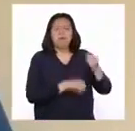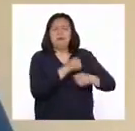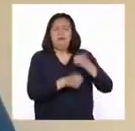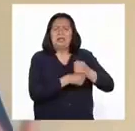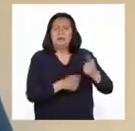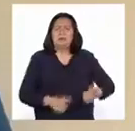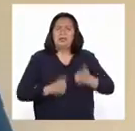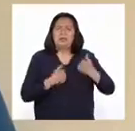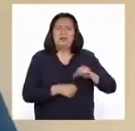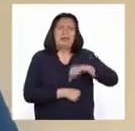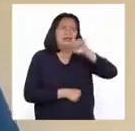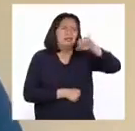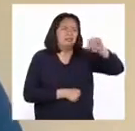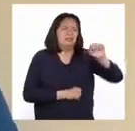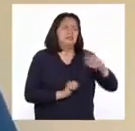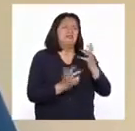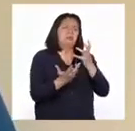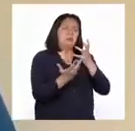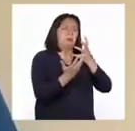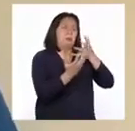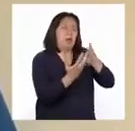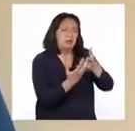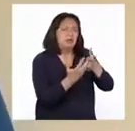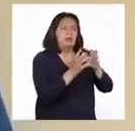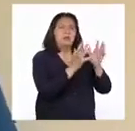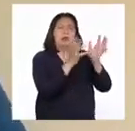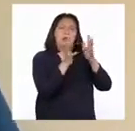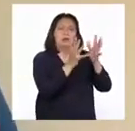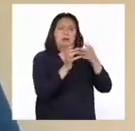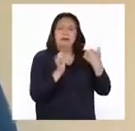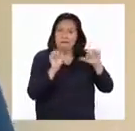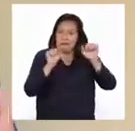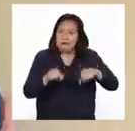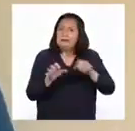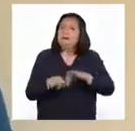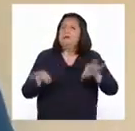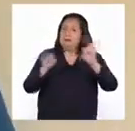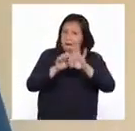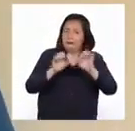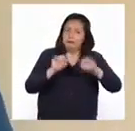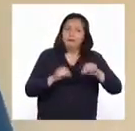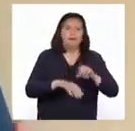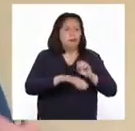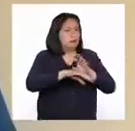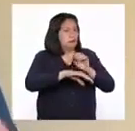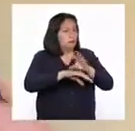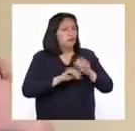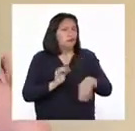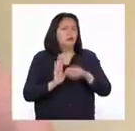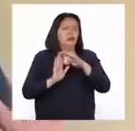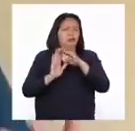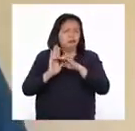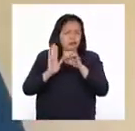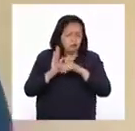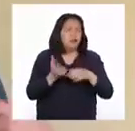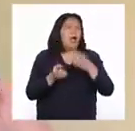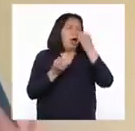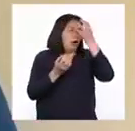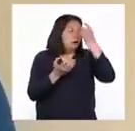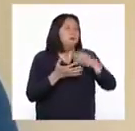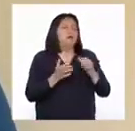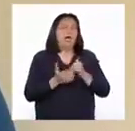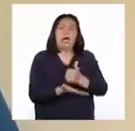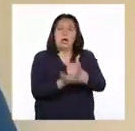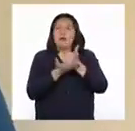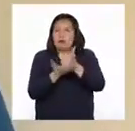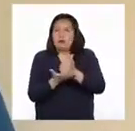zonas altoandinas adaptándose a su clima. Sin embargo, es importante seguir estas recomendaciones porque va a ayudar a las familias a